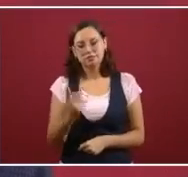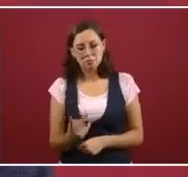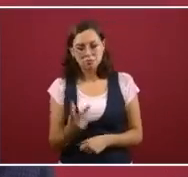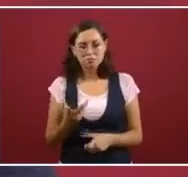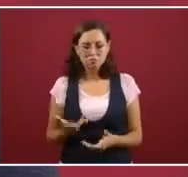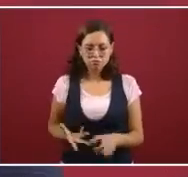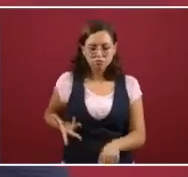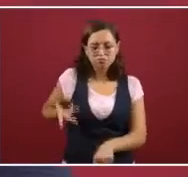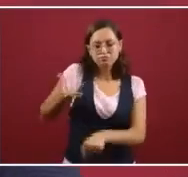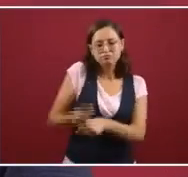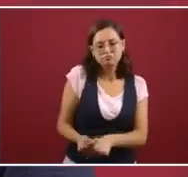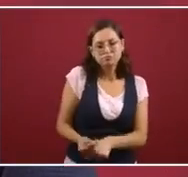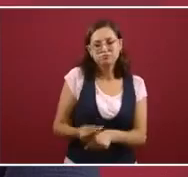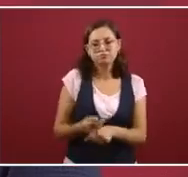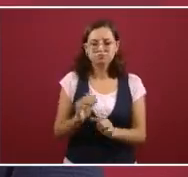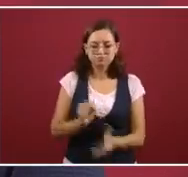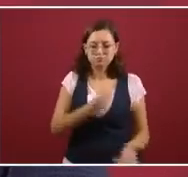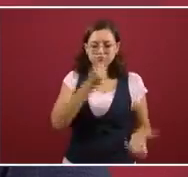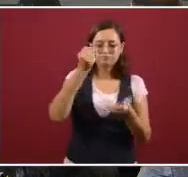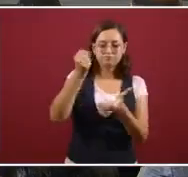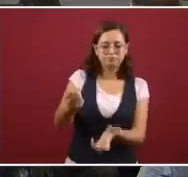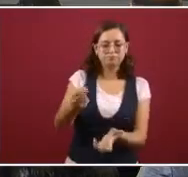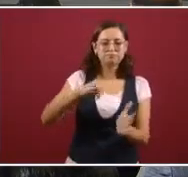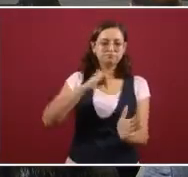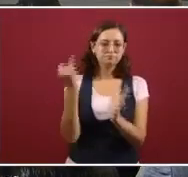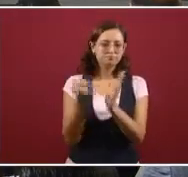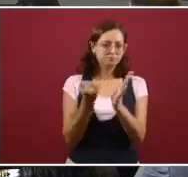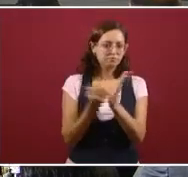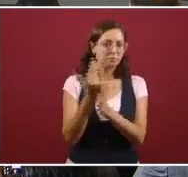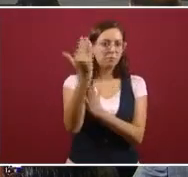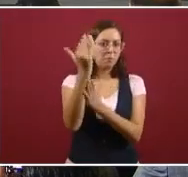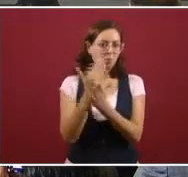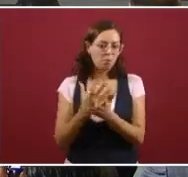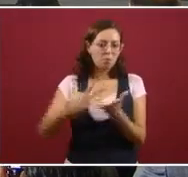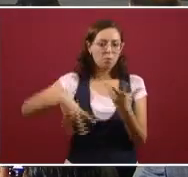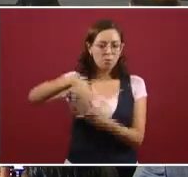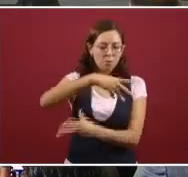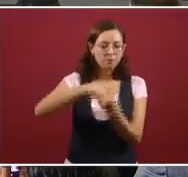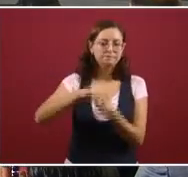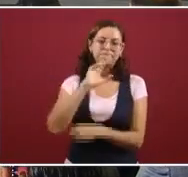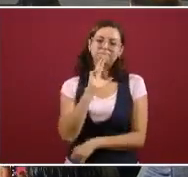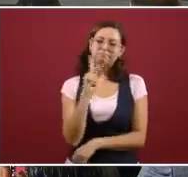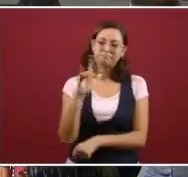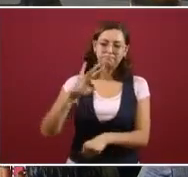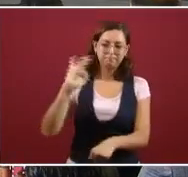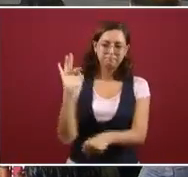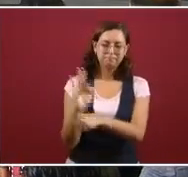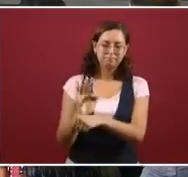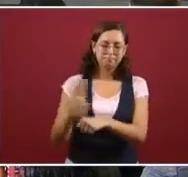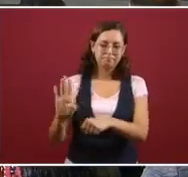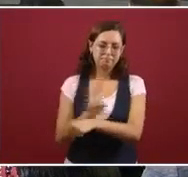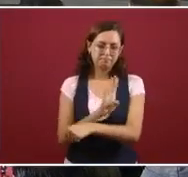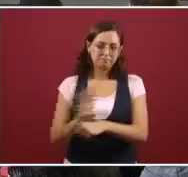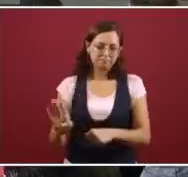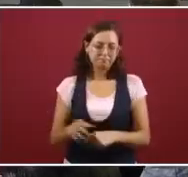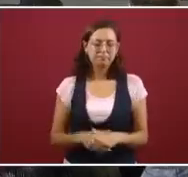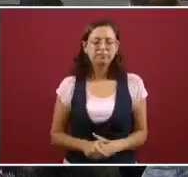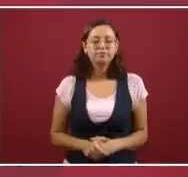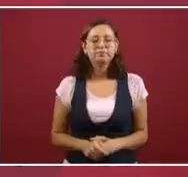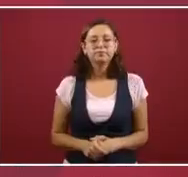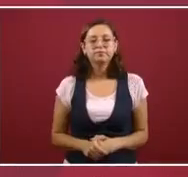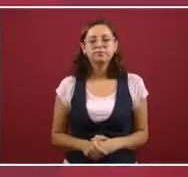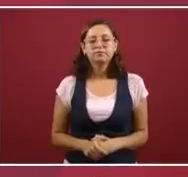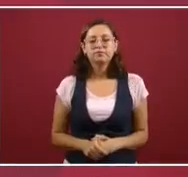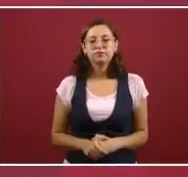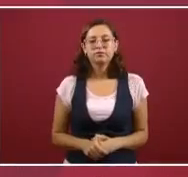mejorar las inversiones y los intereses que le podemos generar las AFORES a los trabajadores mexicanos en nuestro país. Como